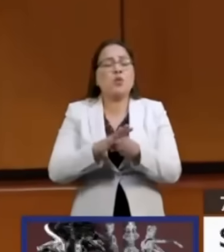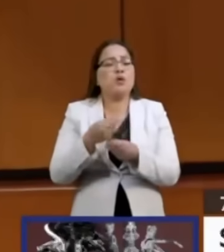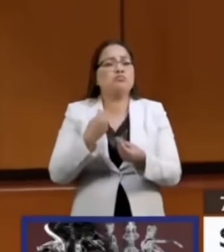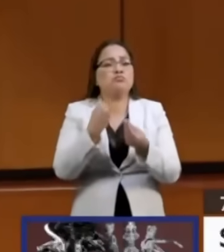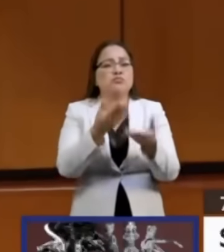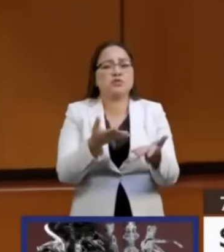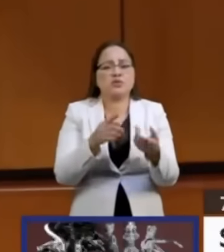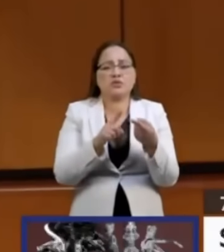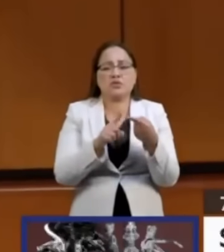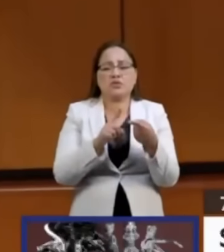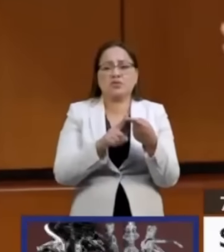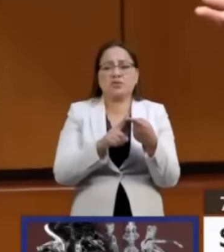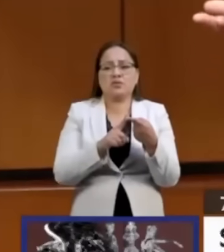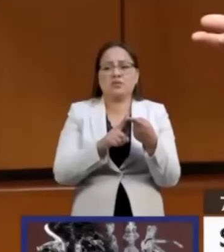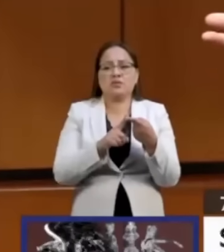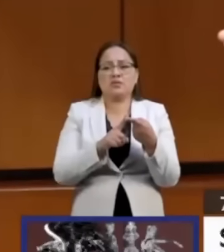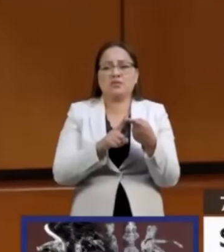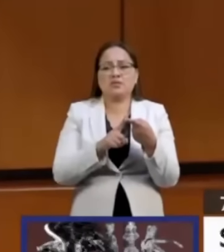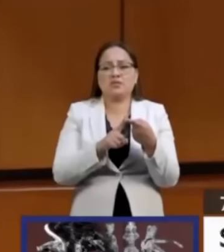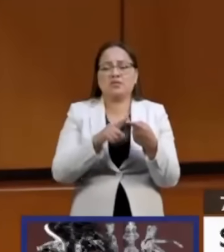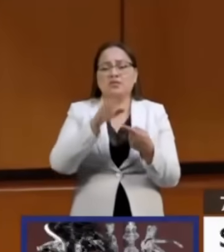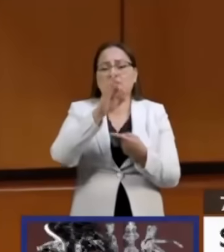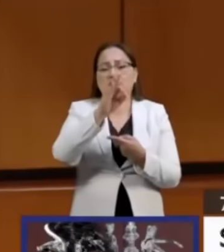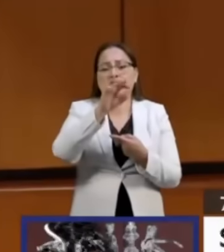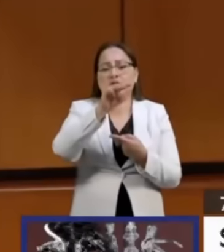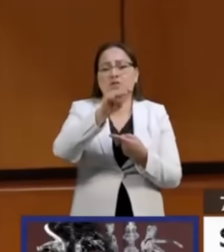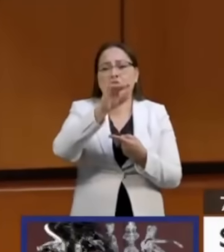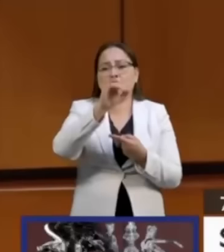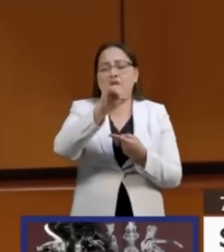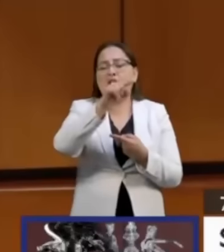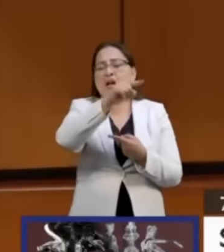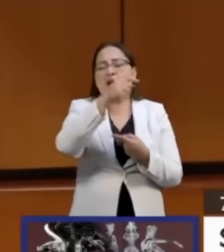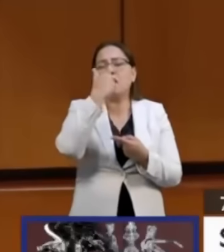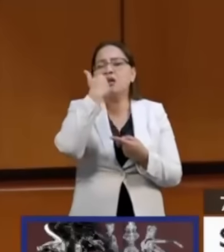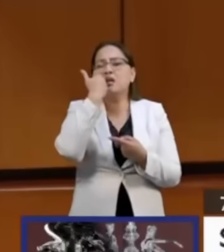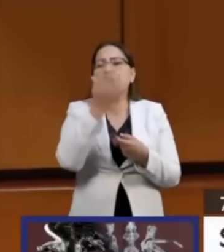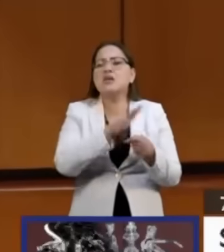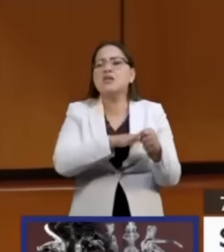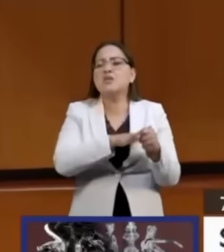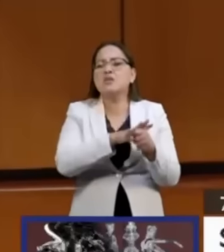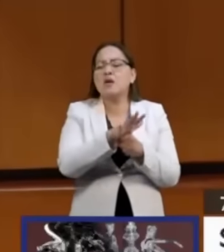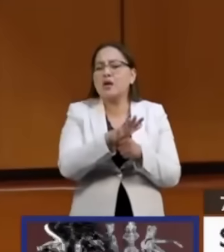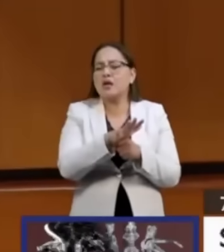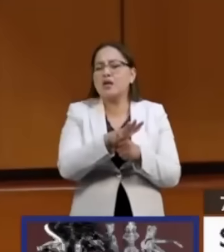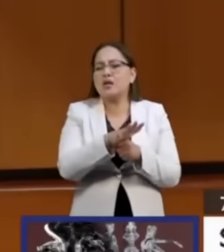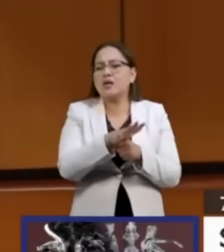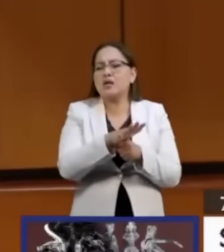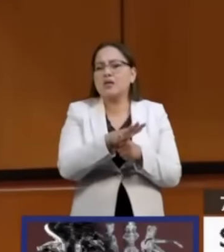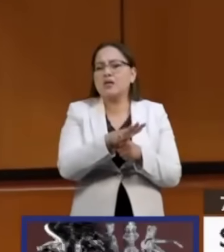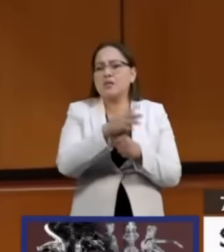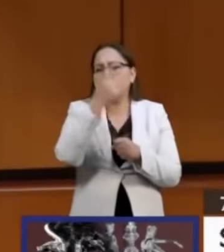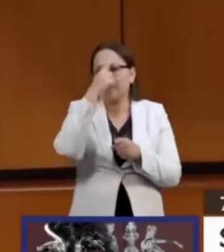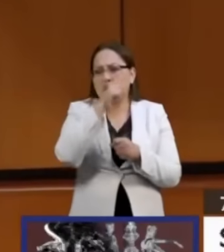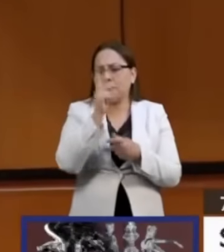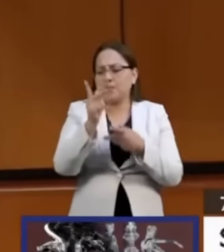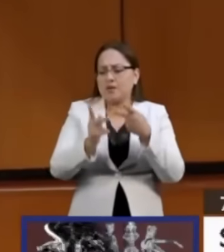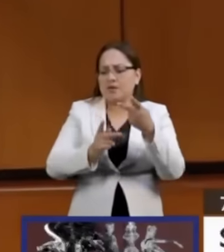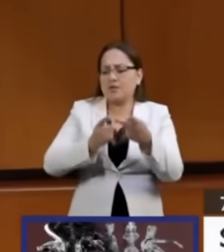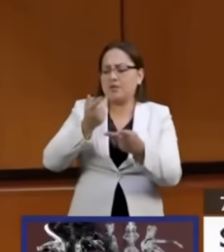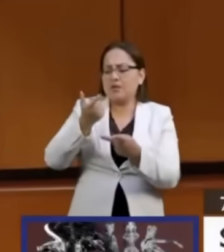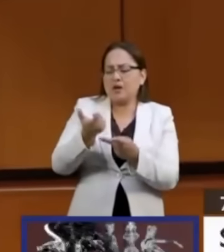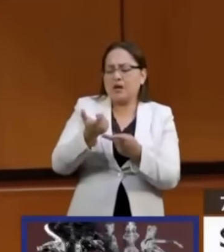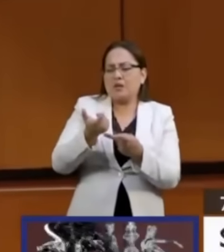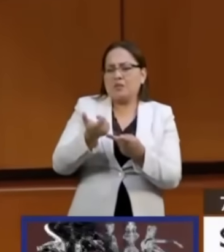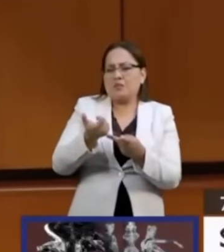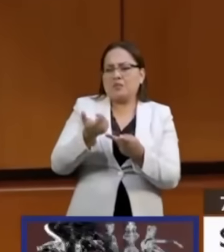Número 1, ¿qué quería el Fondo Monetario a cambio de hacer un préstamo de